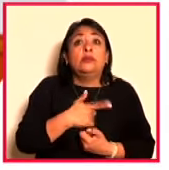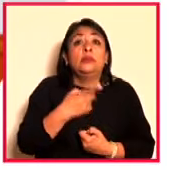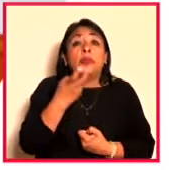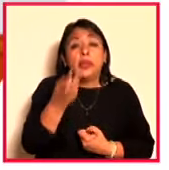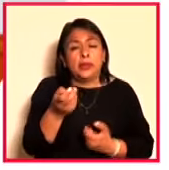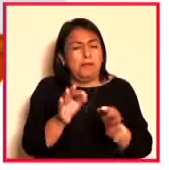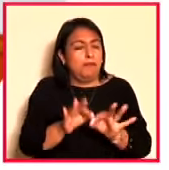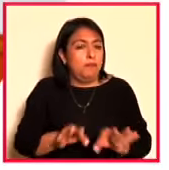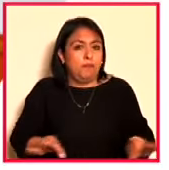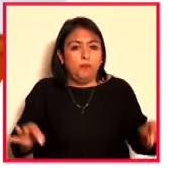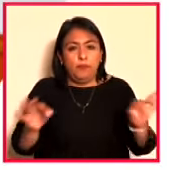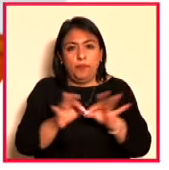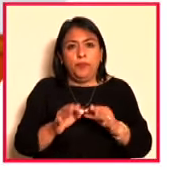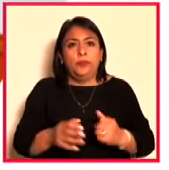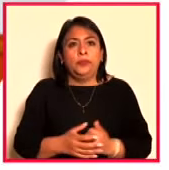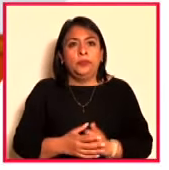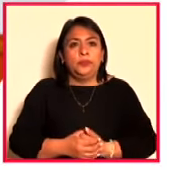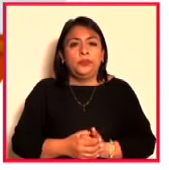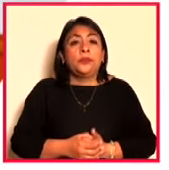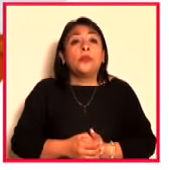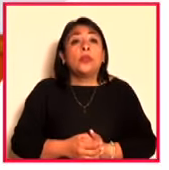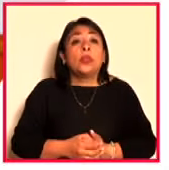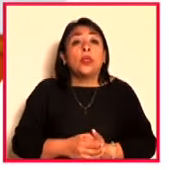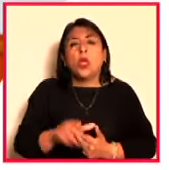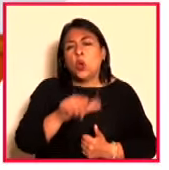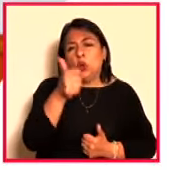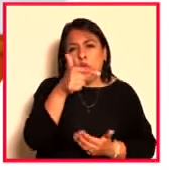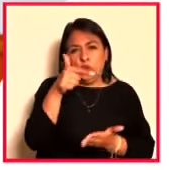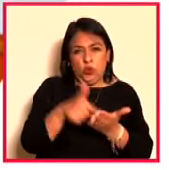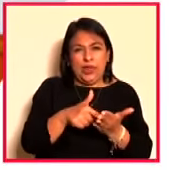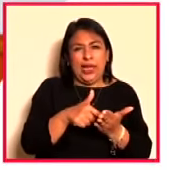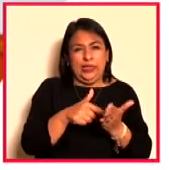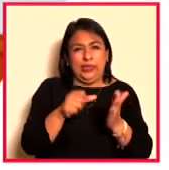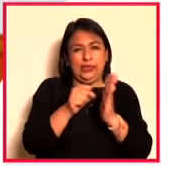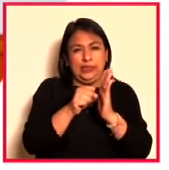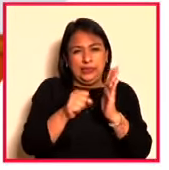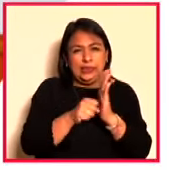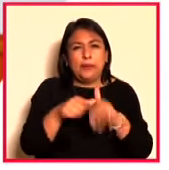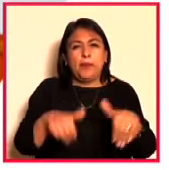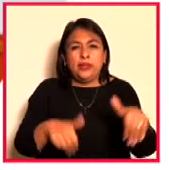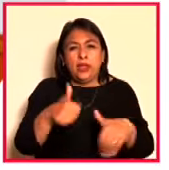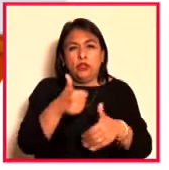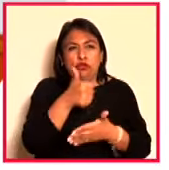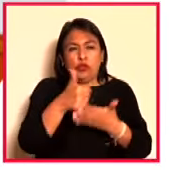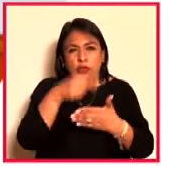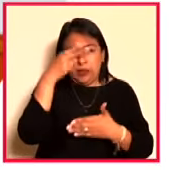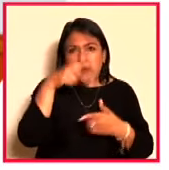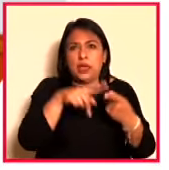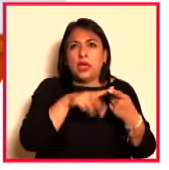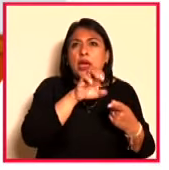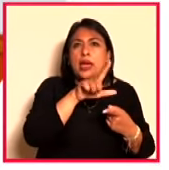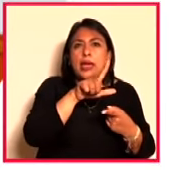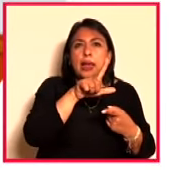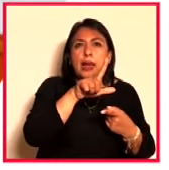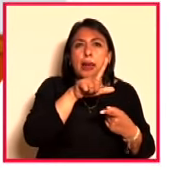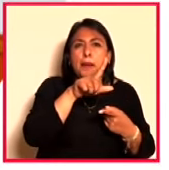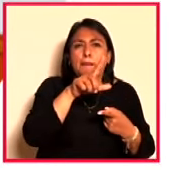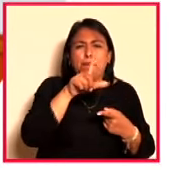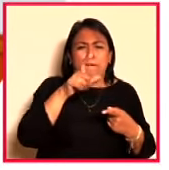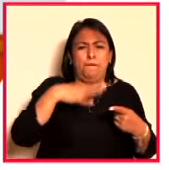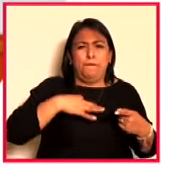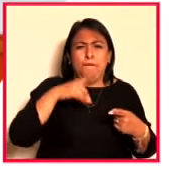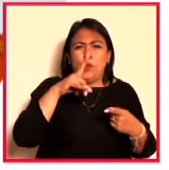importante. En los otros recintos del sistema de teatros de la Ciudad de México estarán El Mojado, en donde se aborda la